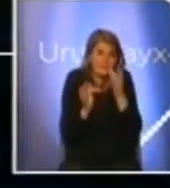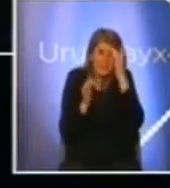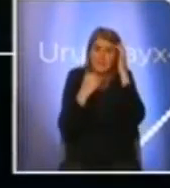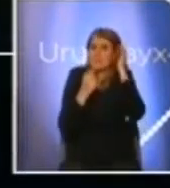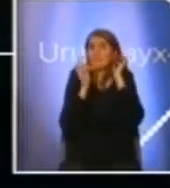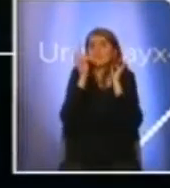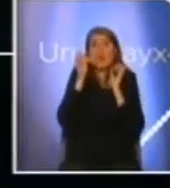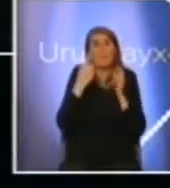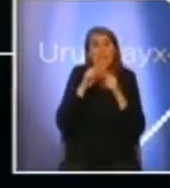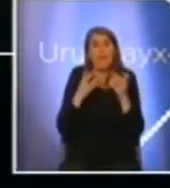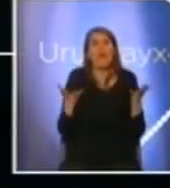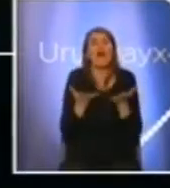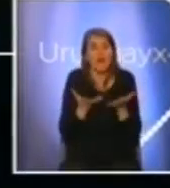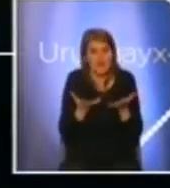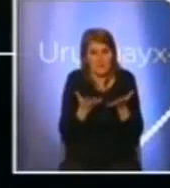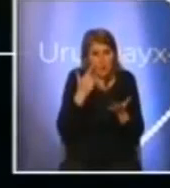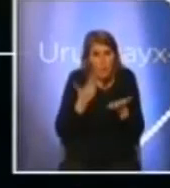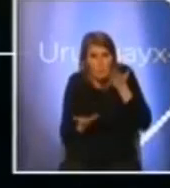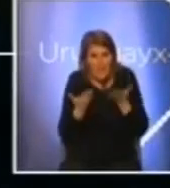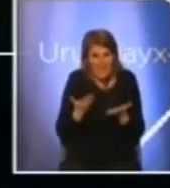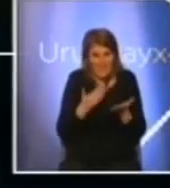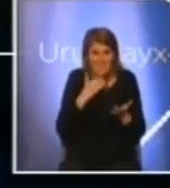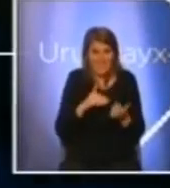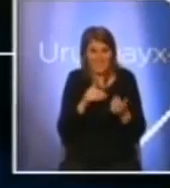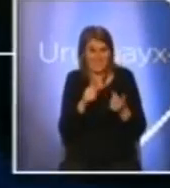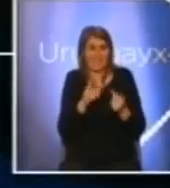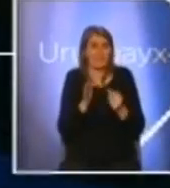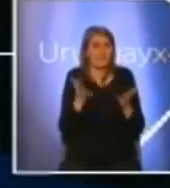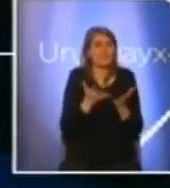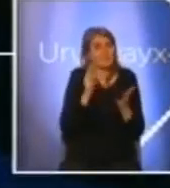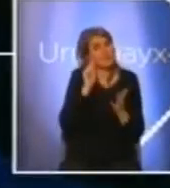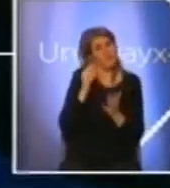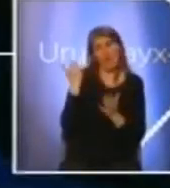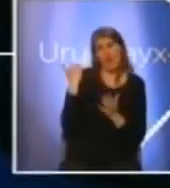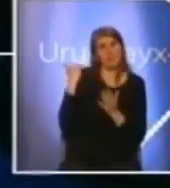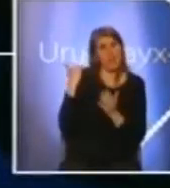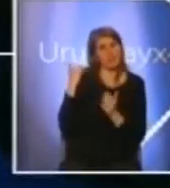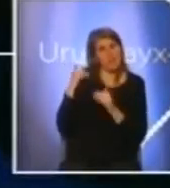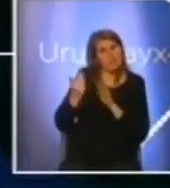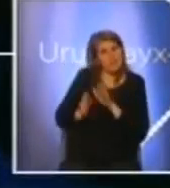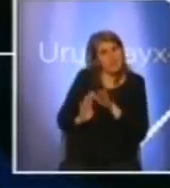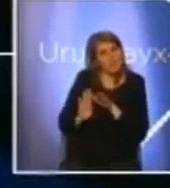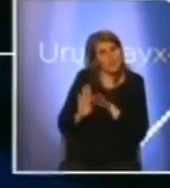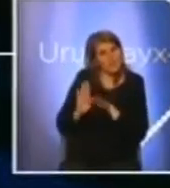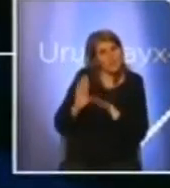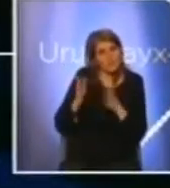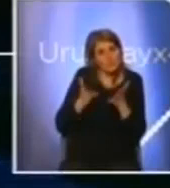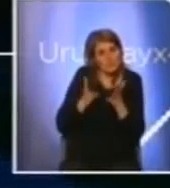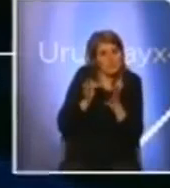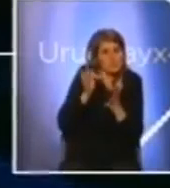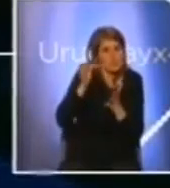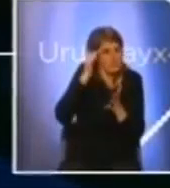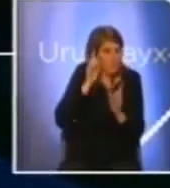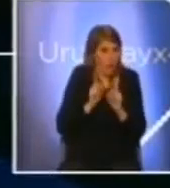futuro proyectando lo que está pasando hoy, o con la tendencia de lo que viene pasando. Sin embargo, en el mundo del